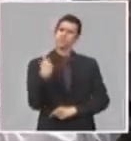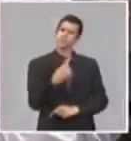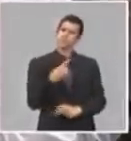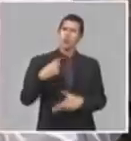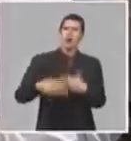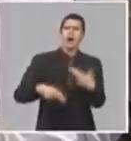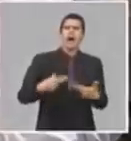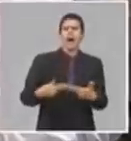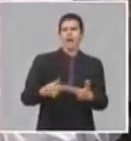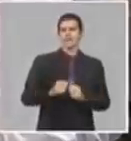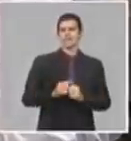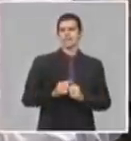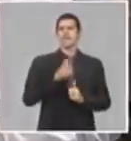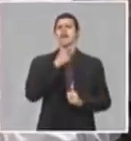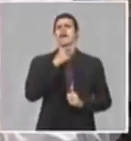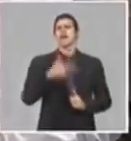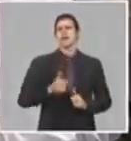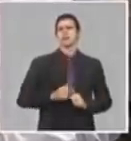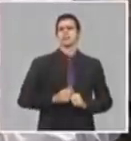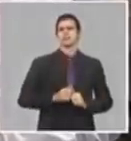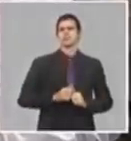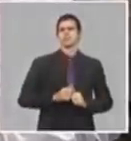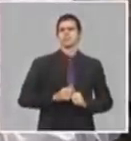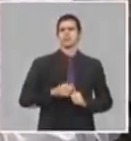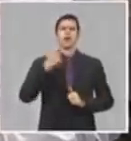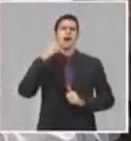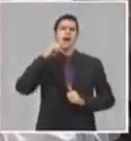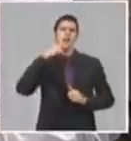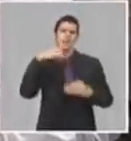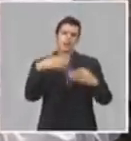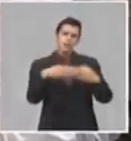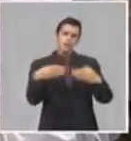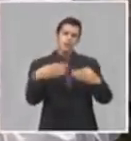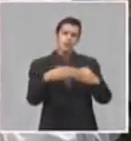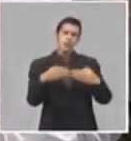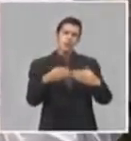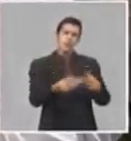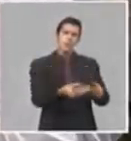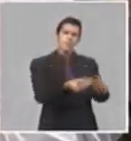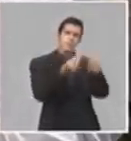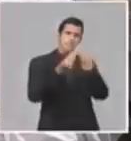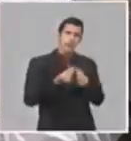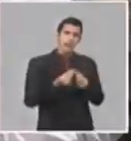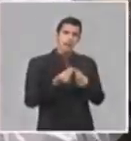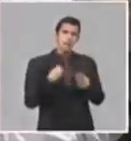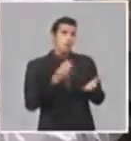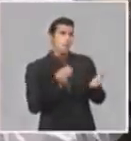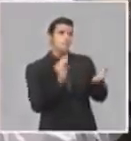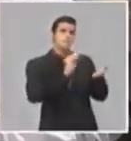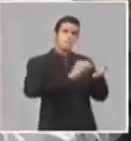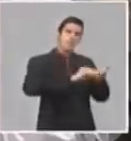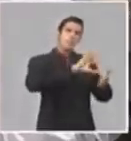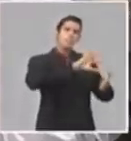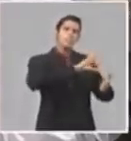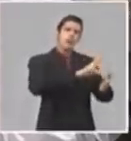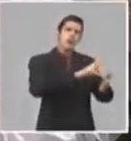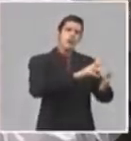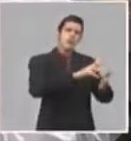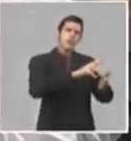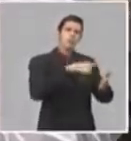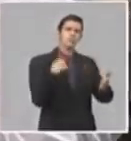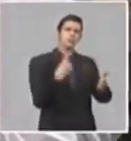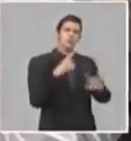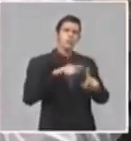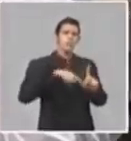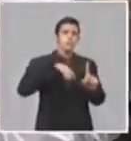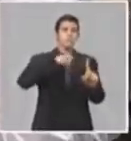gravamen del 10% a los dólares en efectivo que ingresan al sistema bancario, lo cual beneficia a los